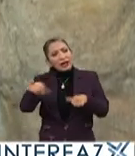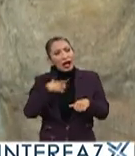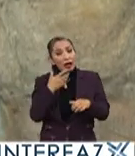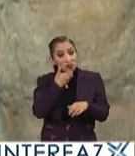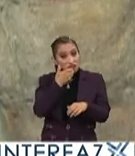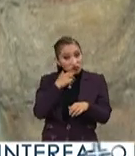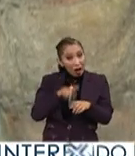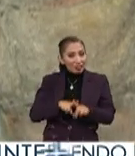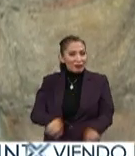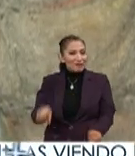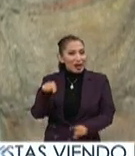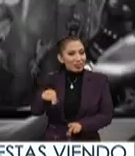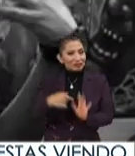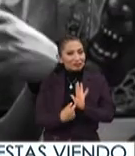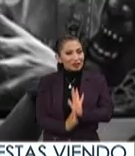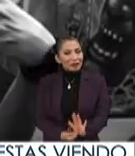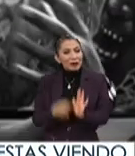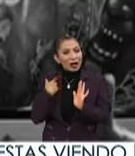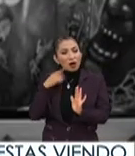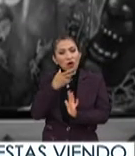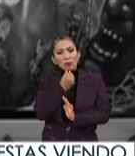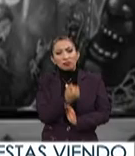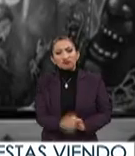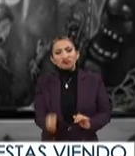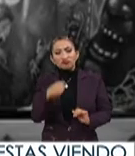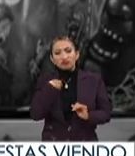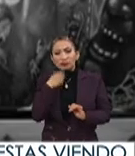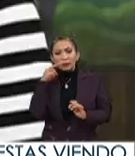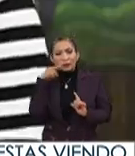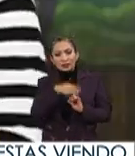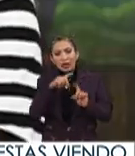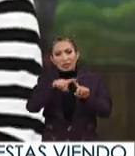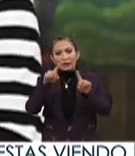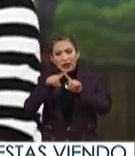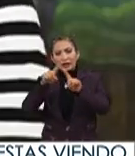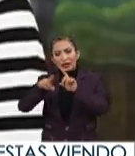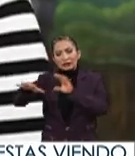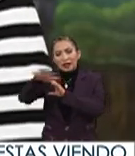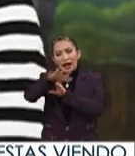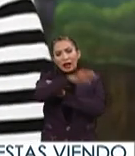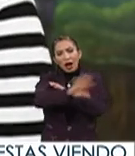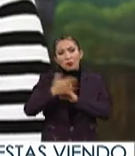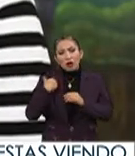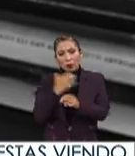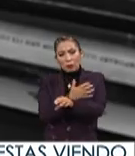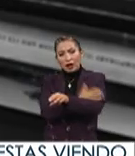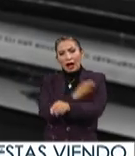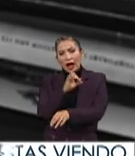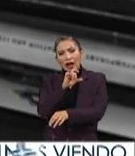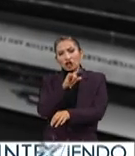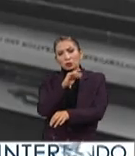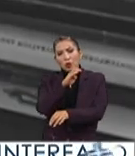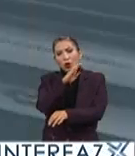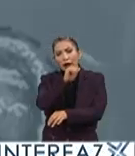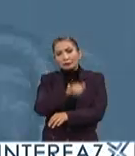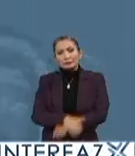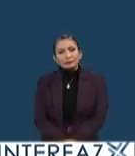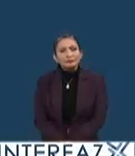lo cotidiano que hoy nos muestra a un talentoso artista visual multidisciplinario con nuestro compañero Carlos